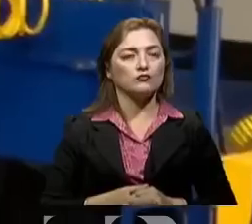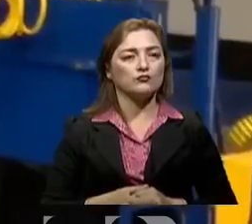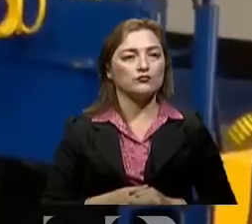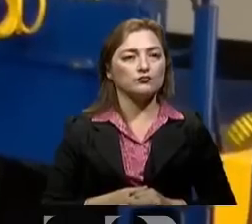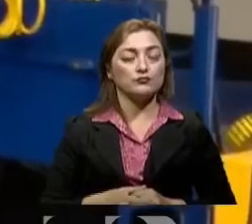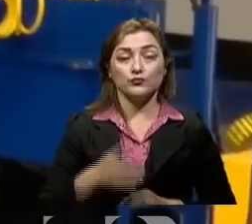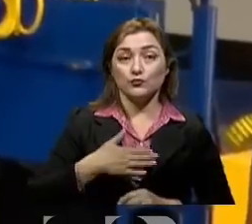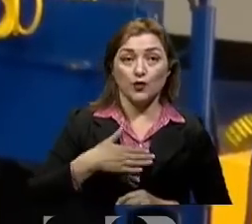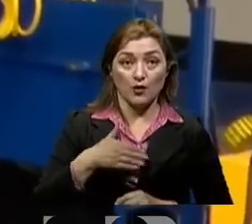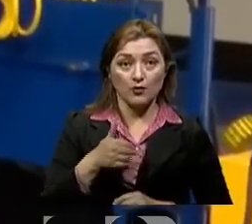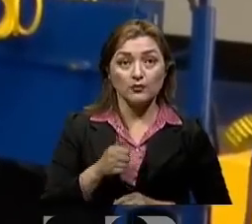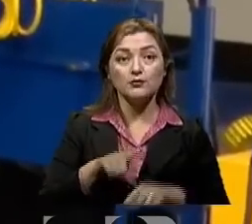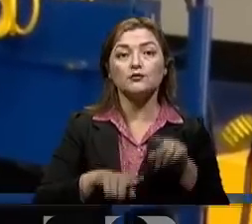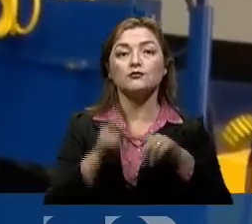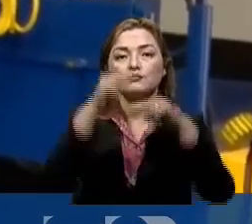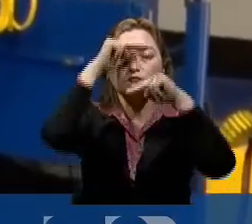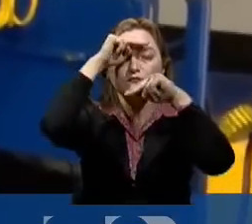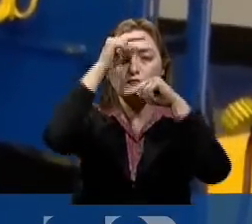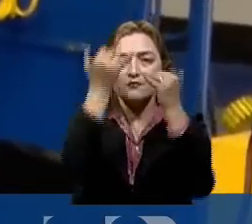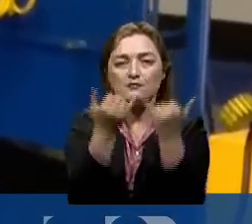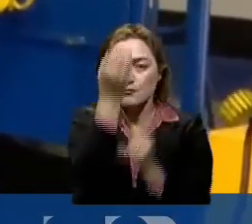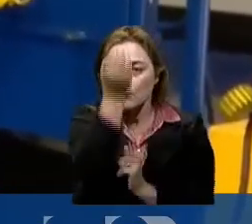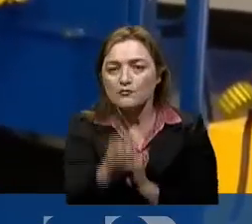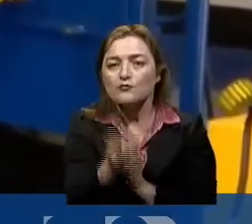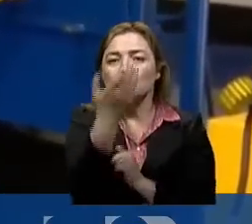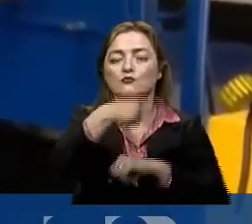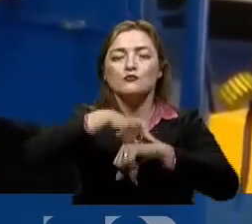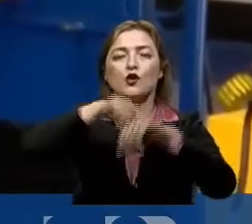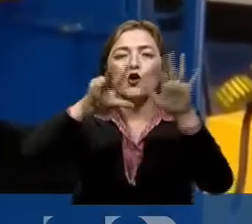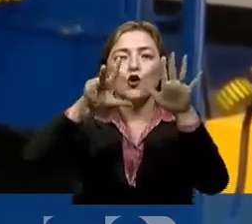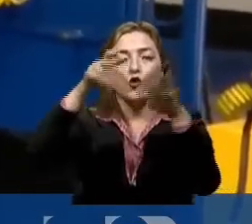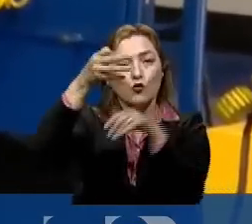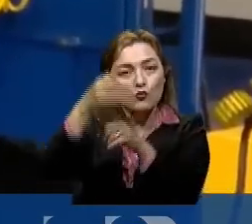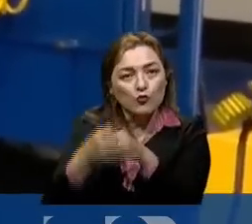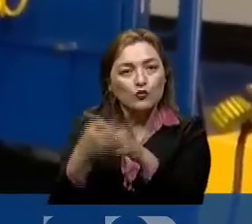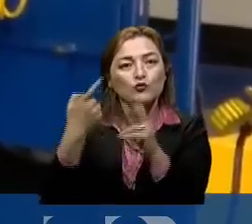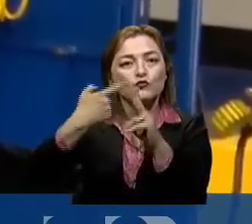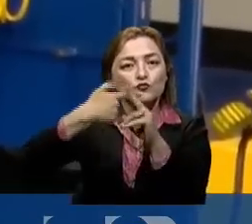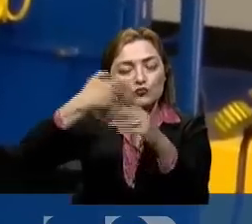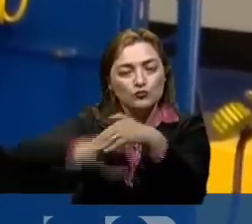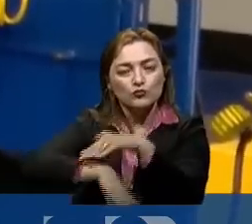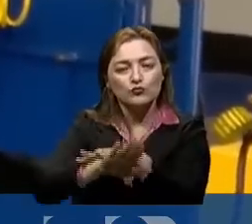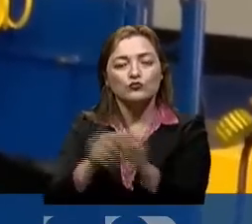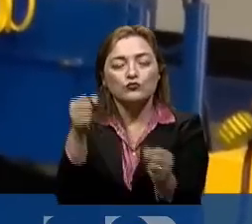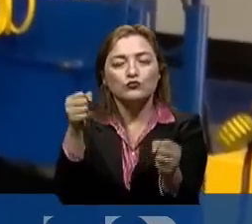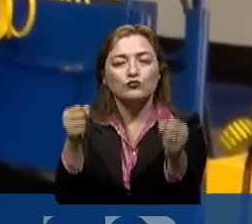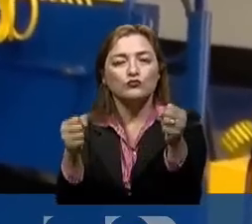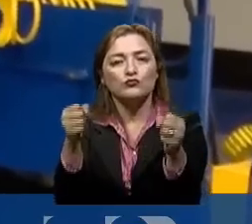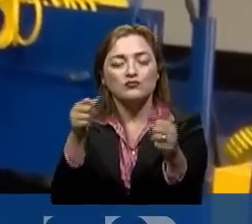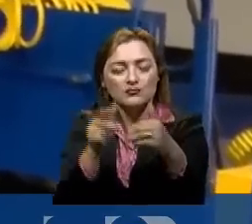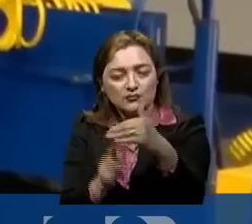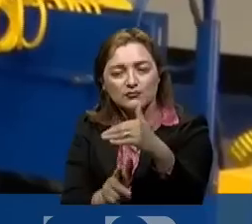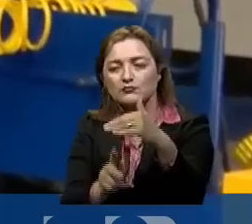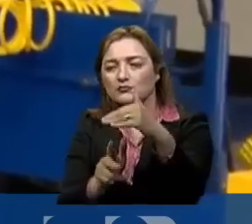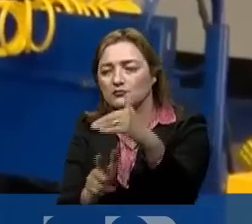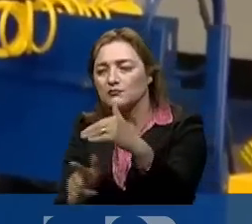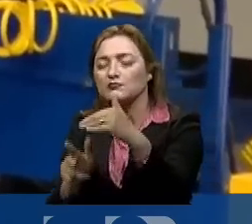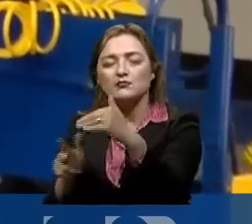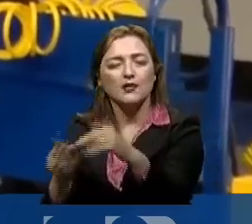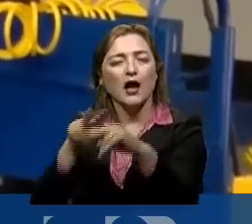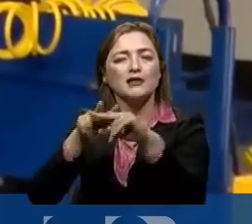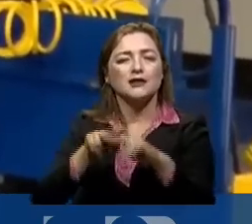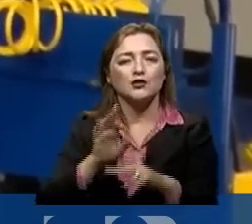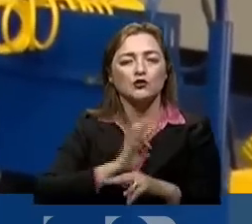Así es, ¿qué tal, Andrea? Amigos televidentes, muy buenos días. A las 8 en punto empezó ya el ingreso de los vehículos a los distintos centros de revisión